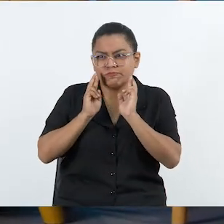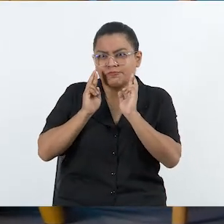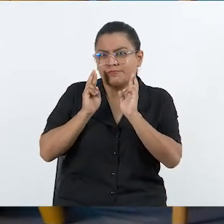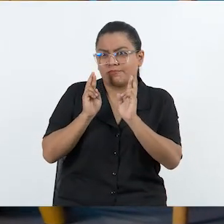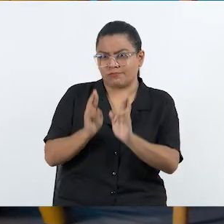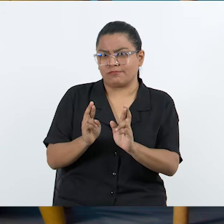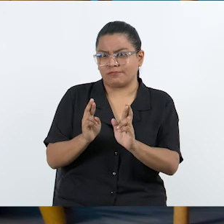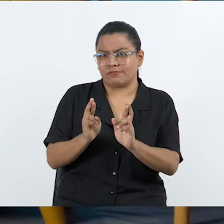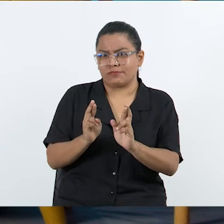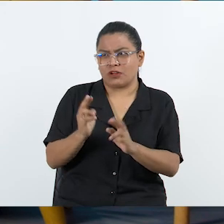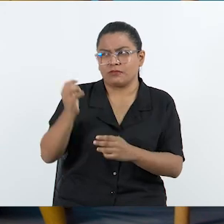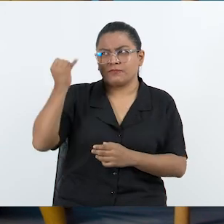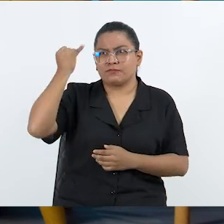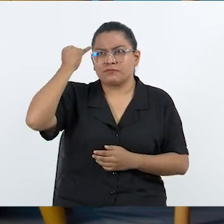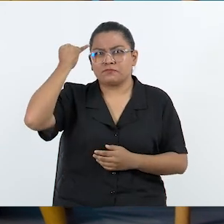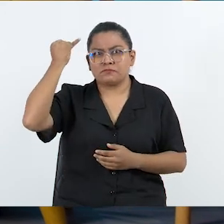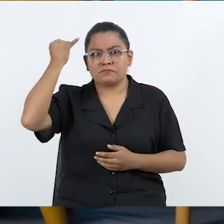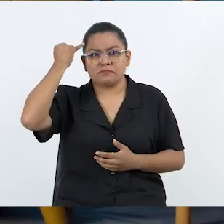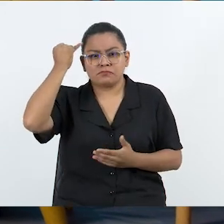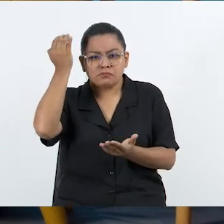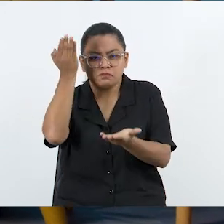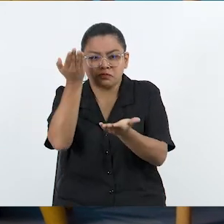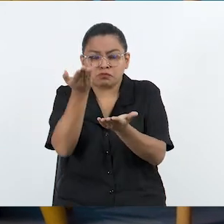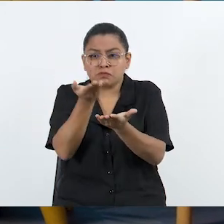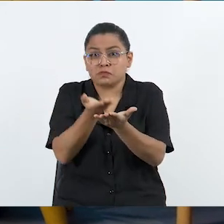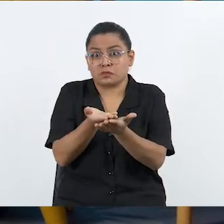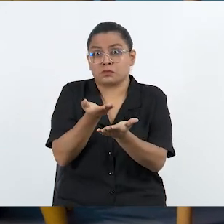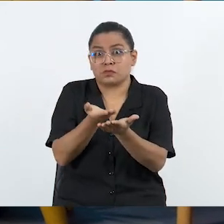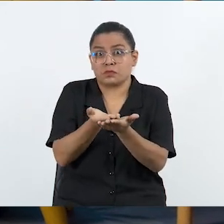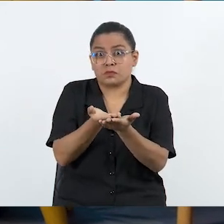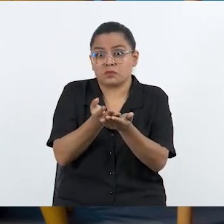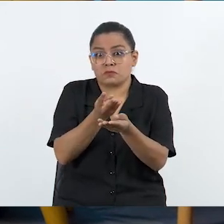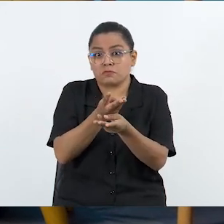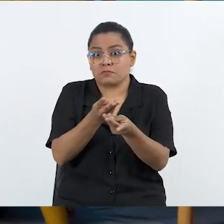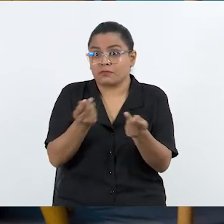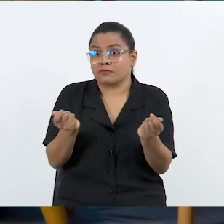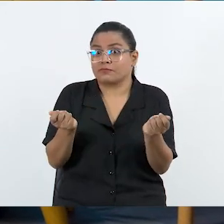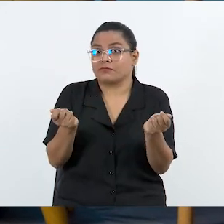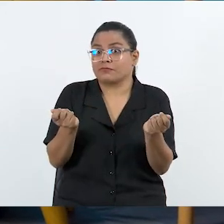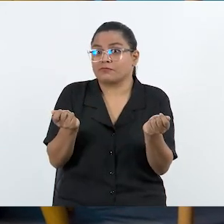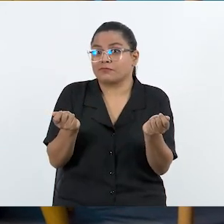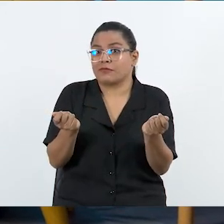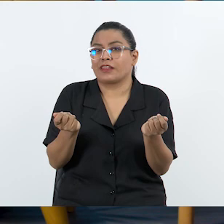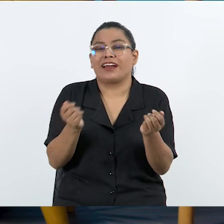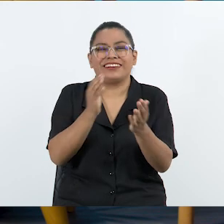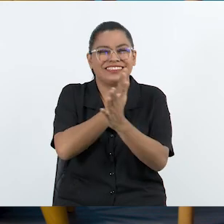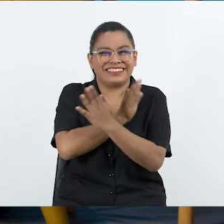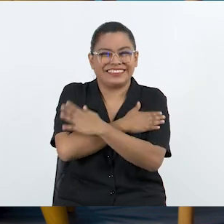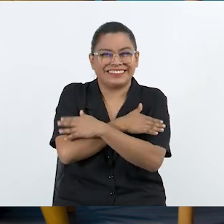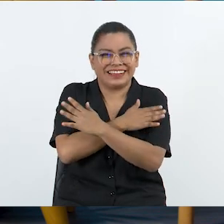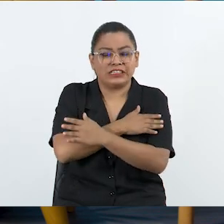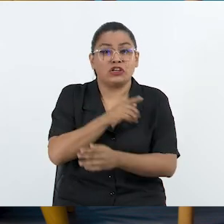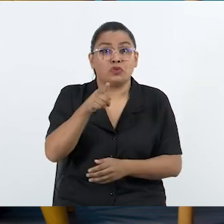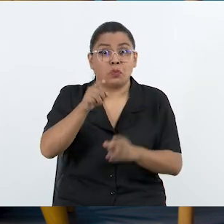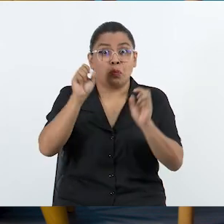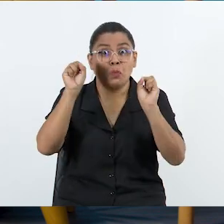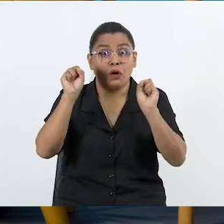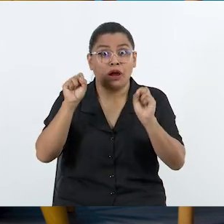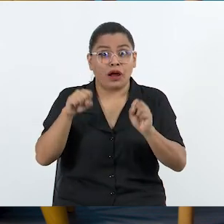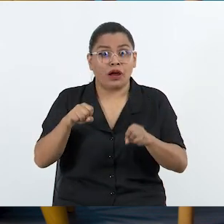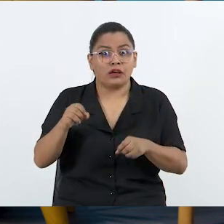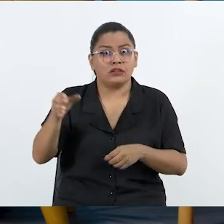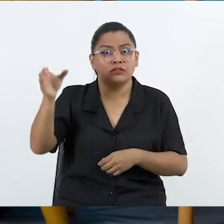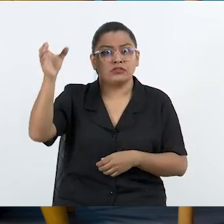esa pregunta o plantear un escenario hipotético para darle respuesta a la interrogante, te felicito. Puedes decir que